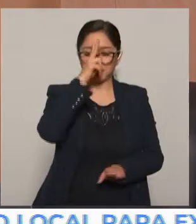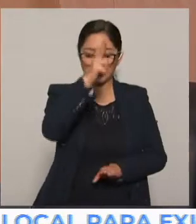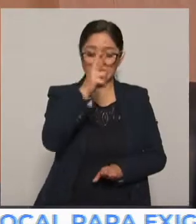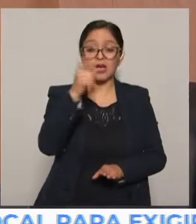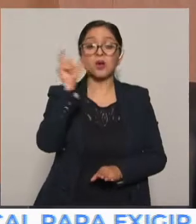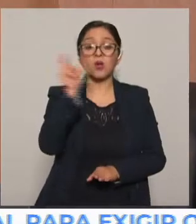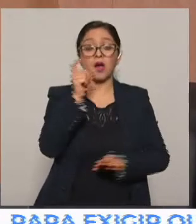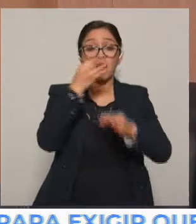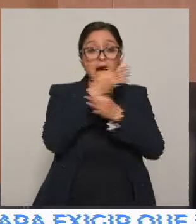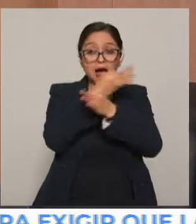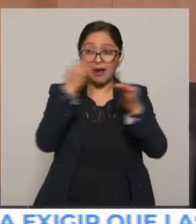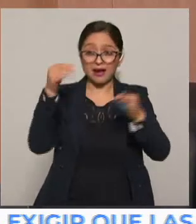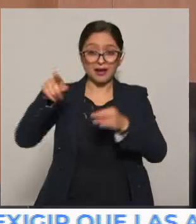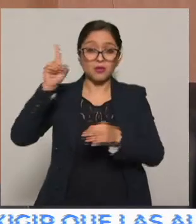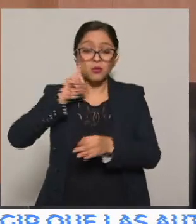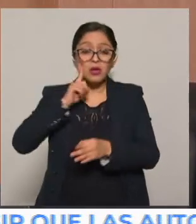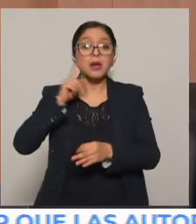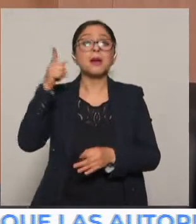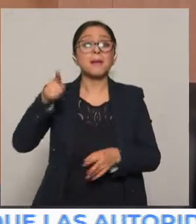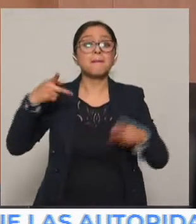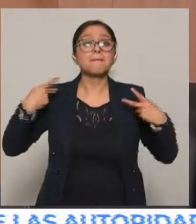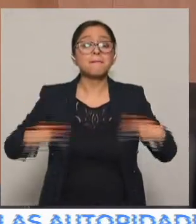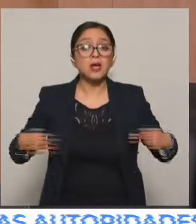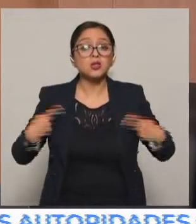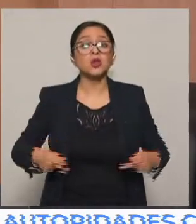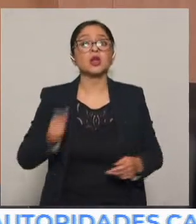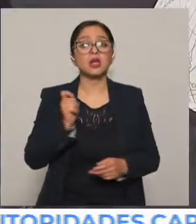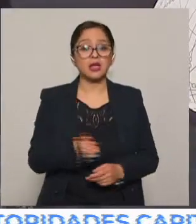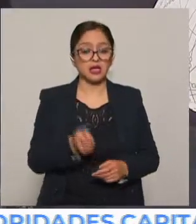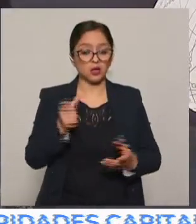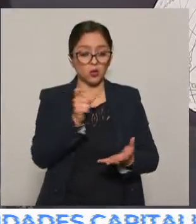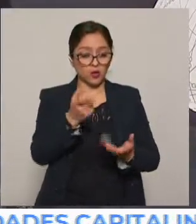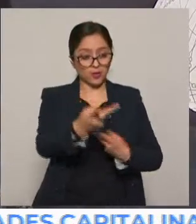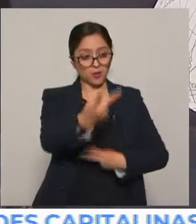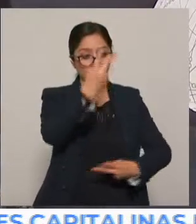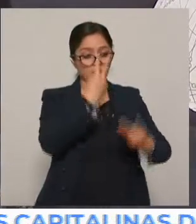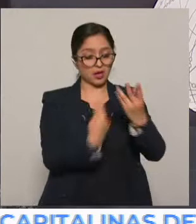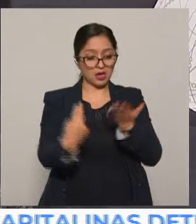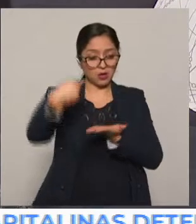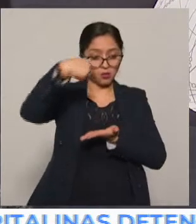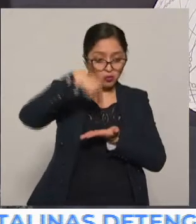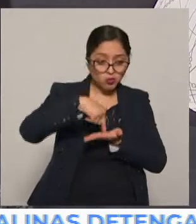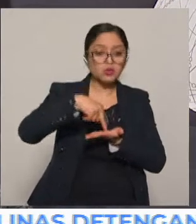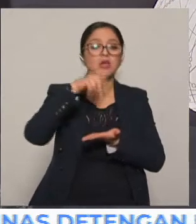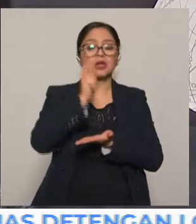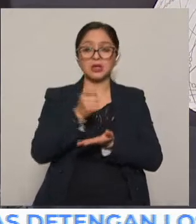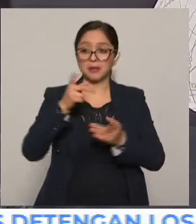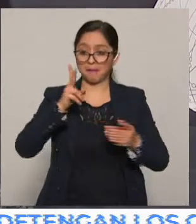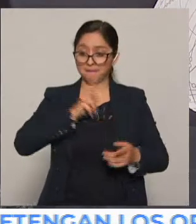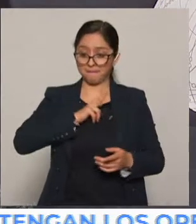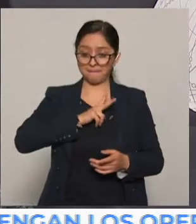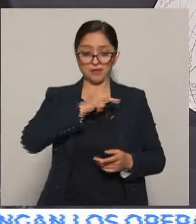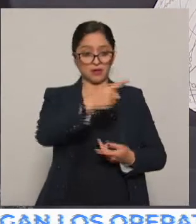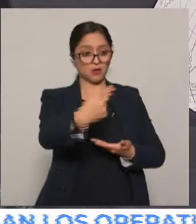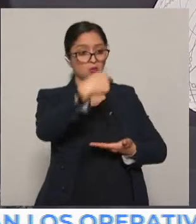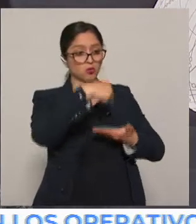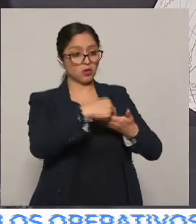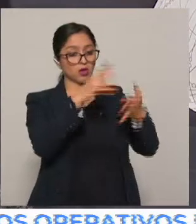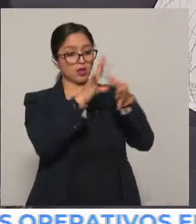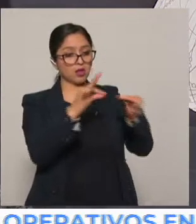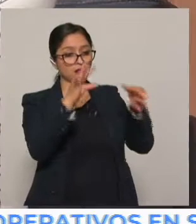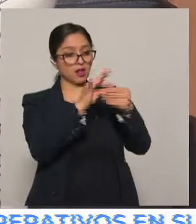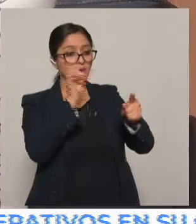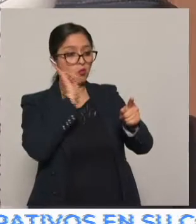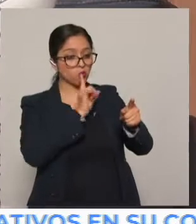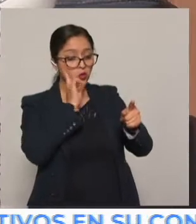las personas que están conteniendo a las víctimas van a recibir atención psicológica, van a recibir capacitación especializada y que su ambiente de